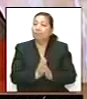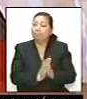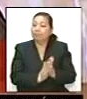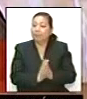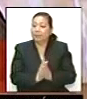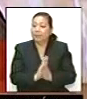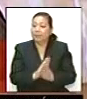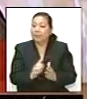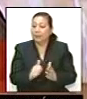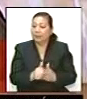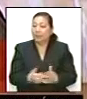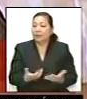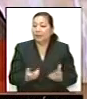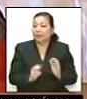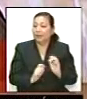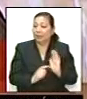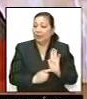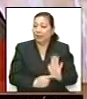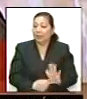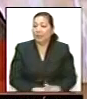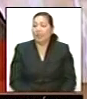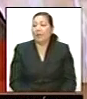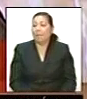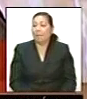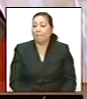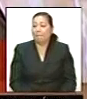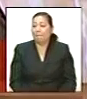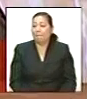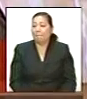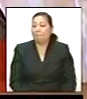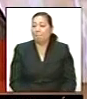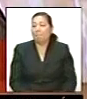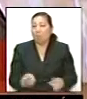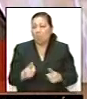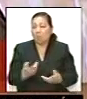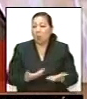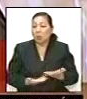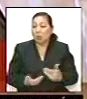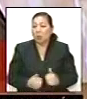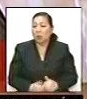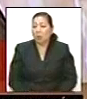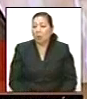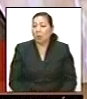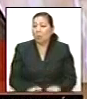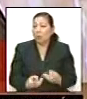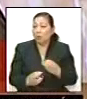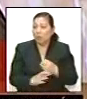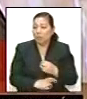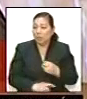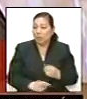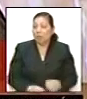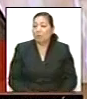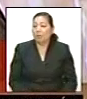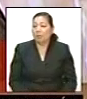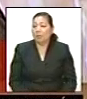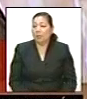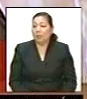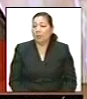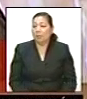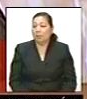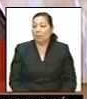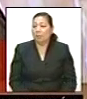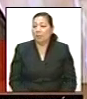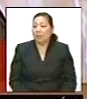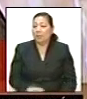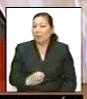de las ventajas que ofrece. El Perú tiene acuerdos comerciales con muchos de los países que son miembros del